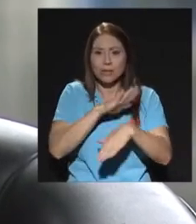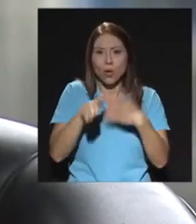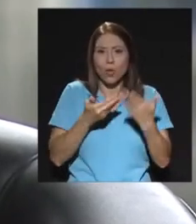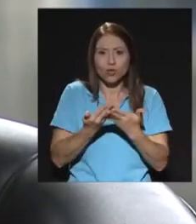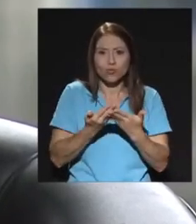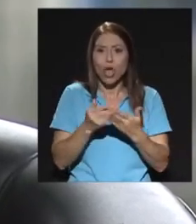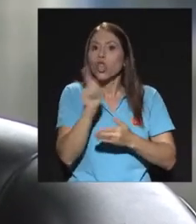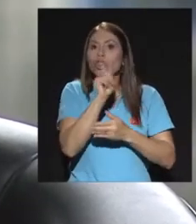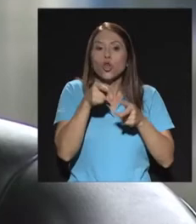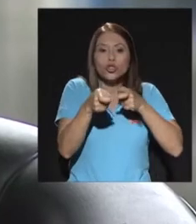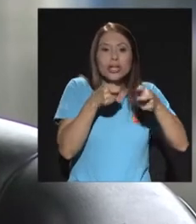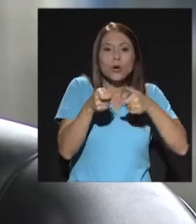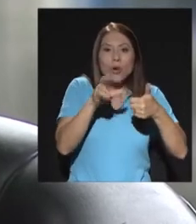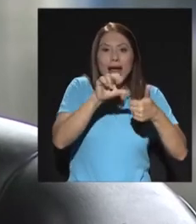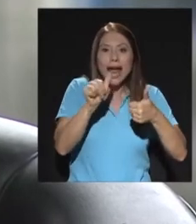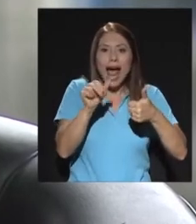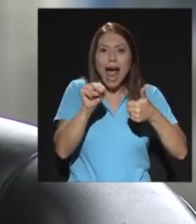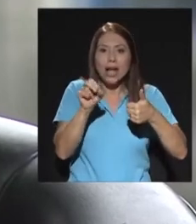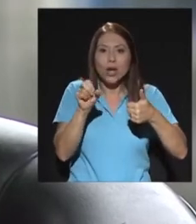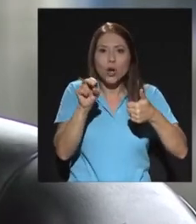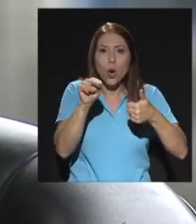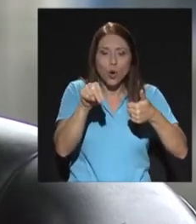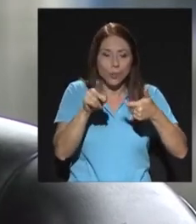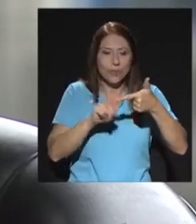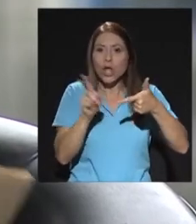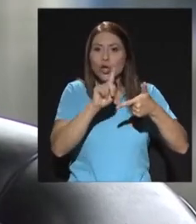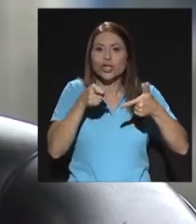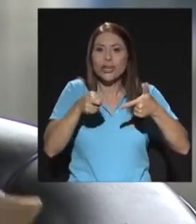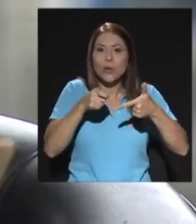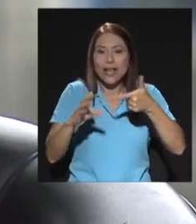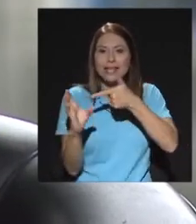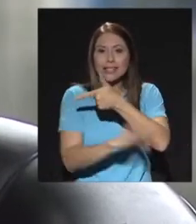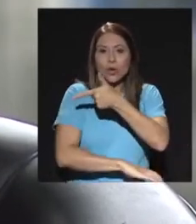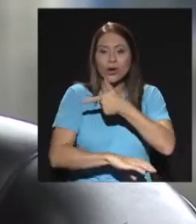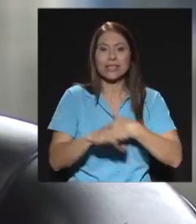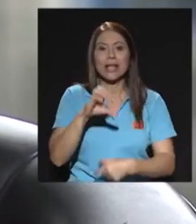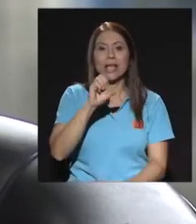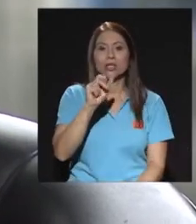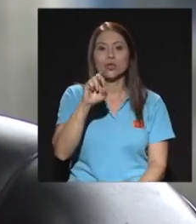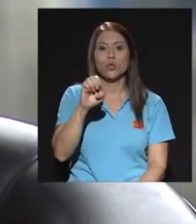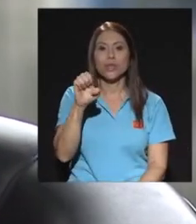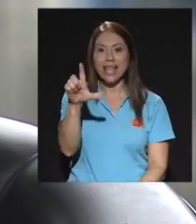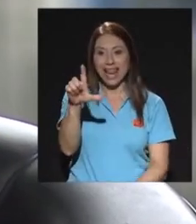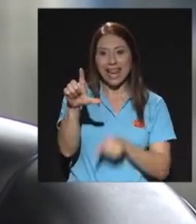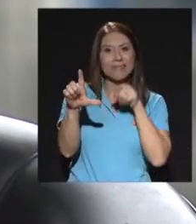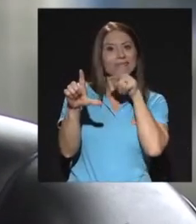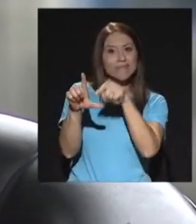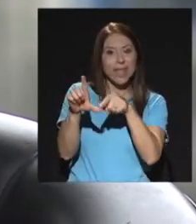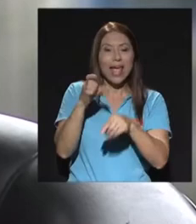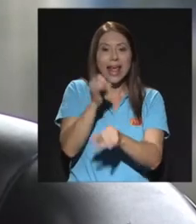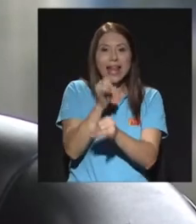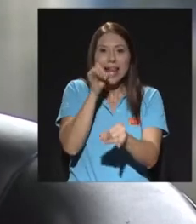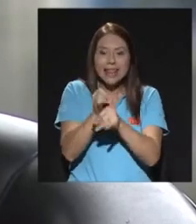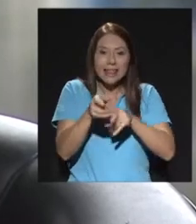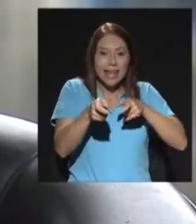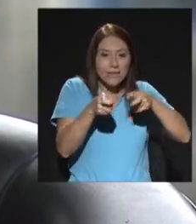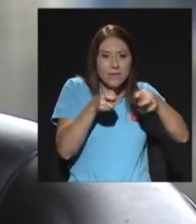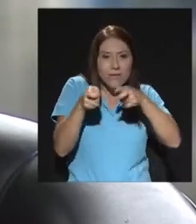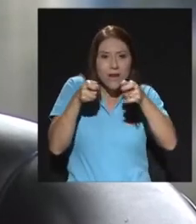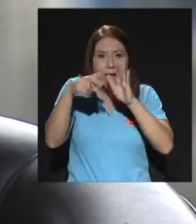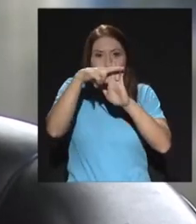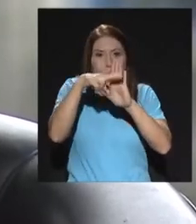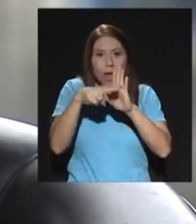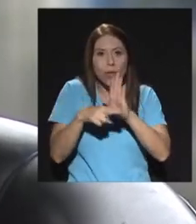el canon, no se regulan las sanciones. La SUTEL, que es el ente, el órgano regulador encargado de